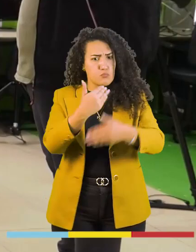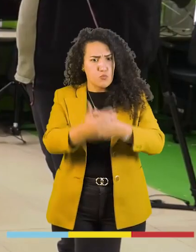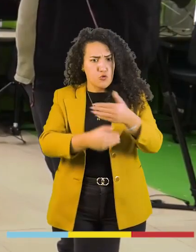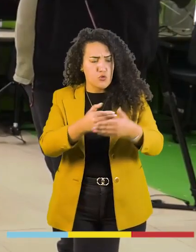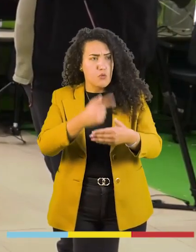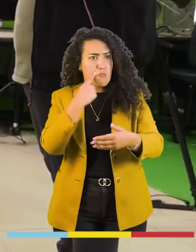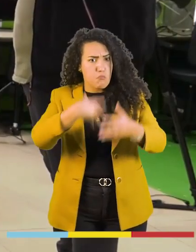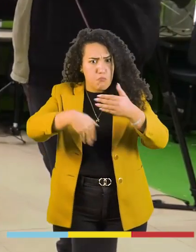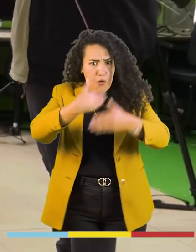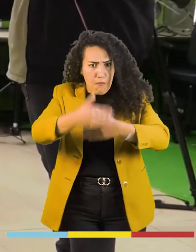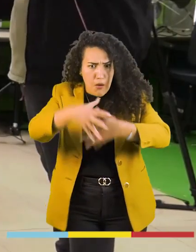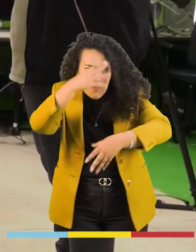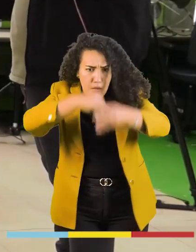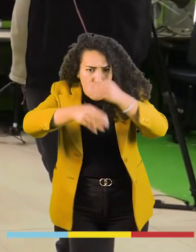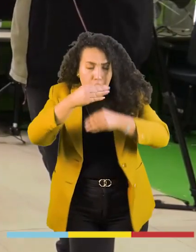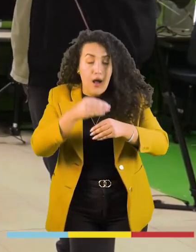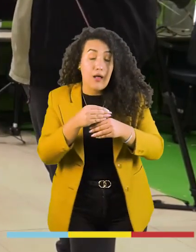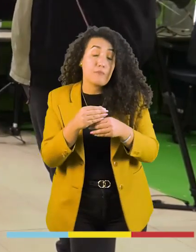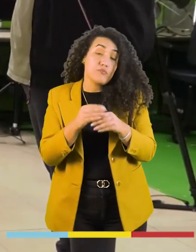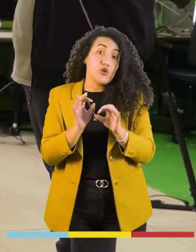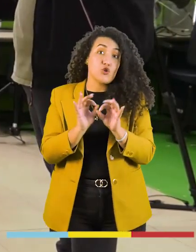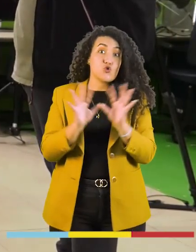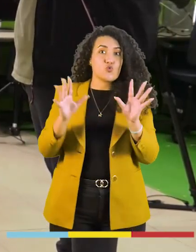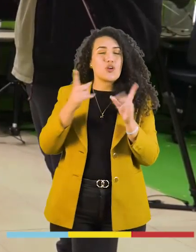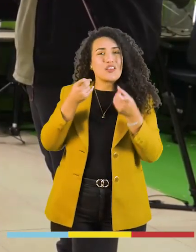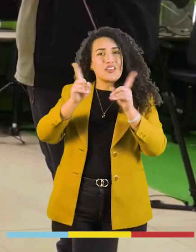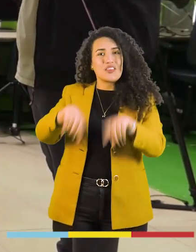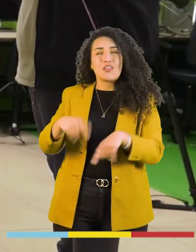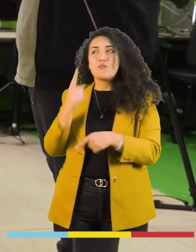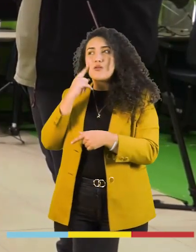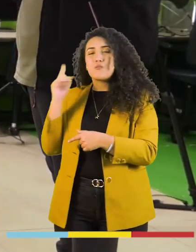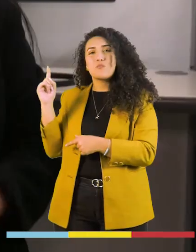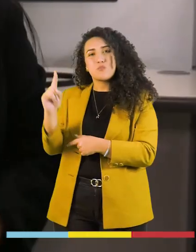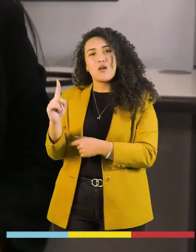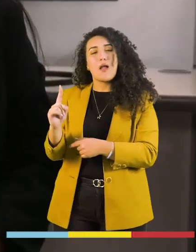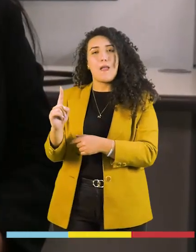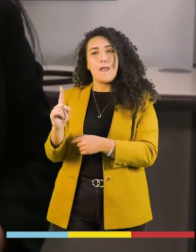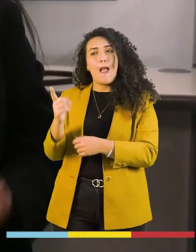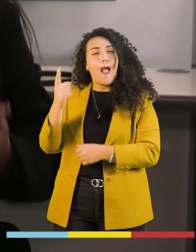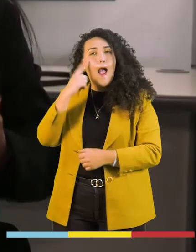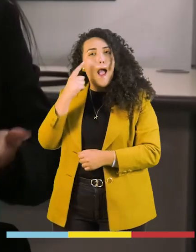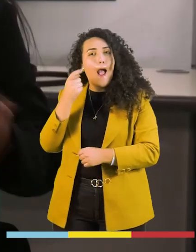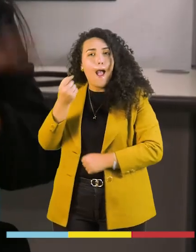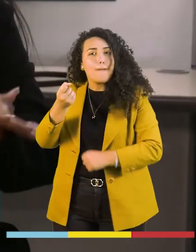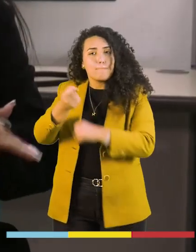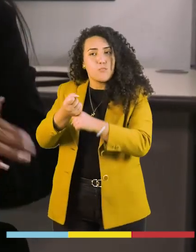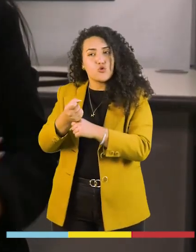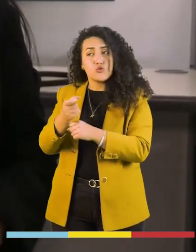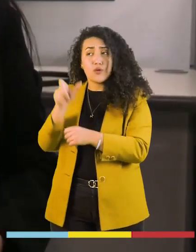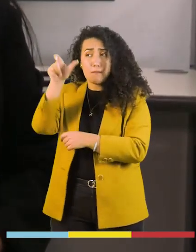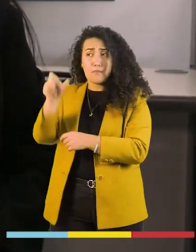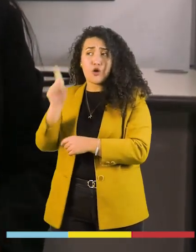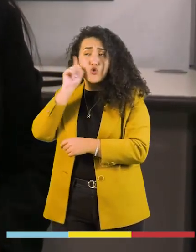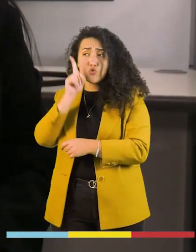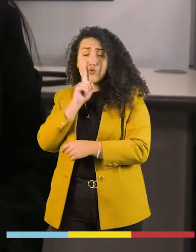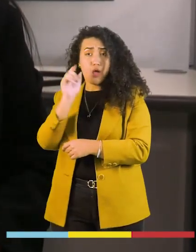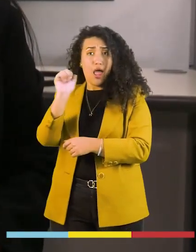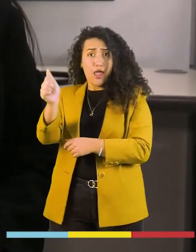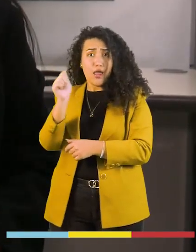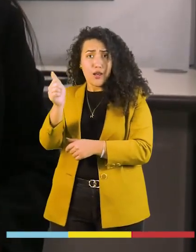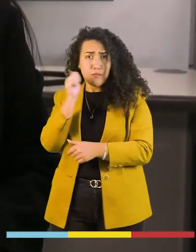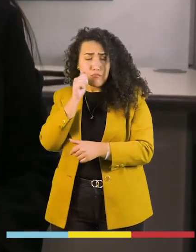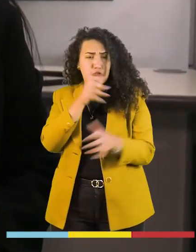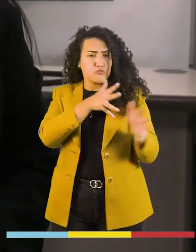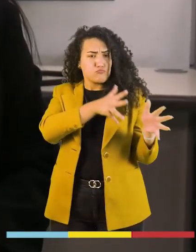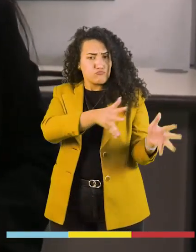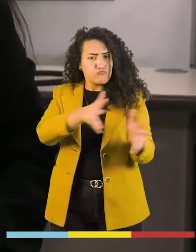sorda, pero pues en el proceso fueron aprendiendo más cosas. Afortunadamente, pues contamos con el apoyo y la